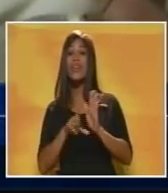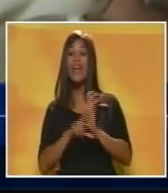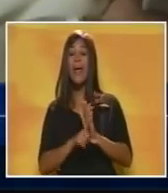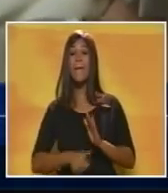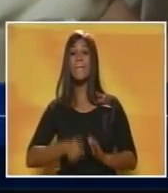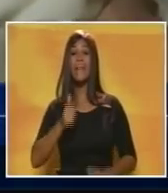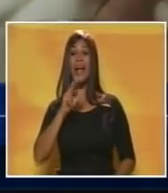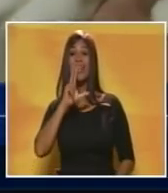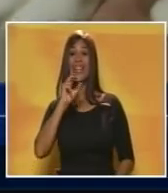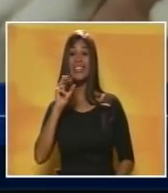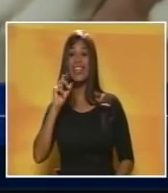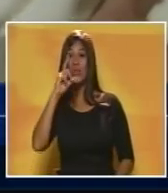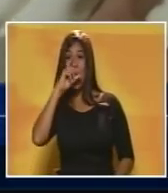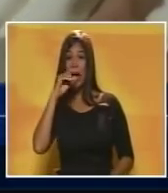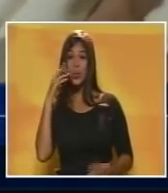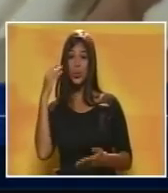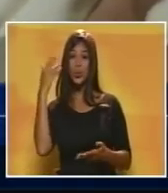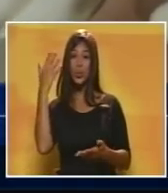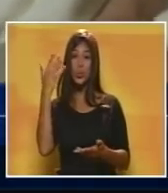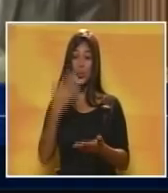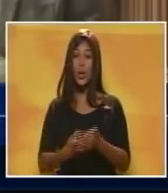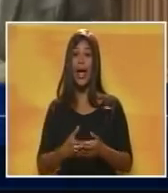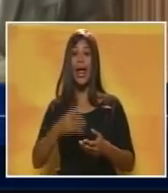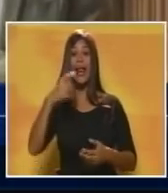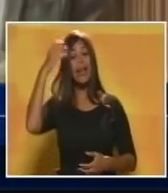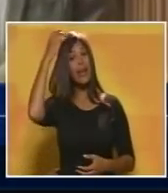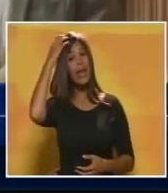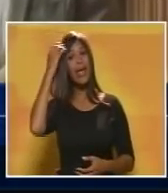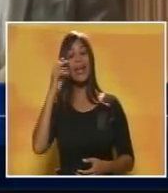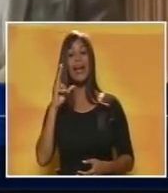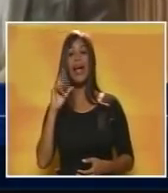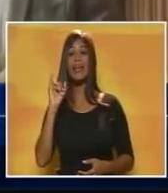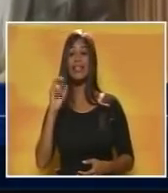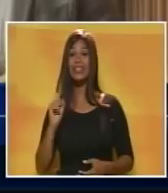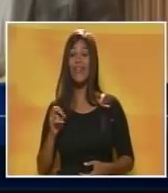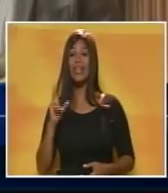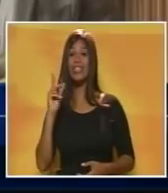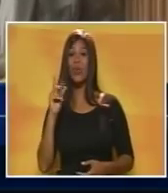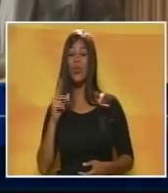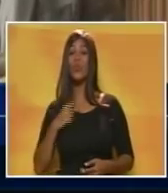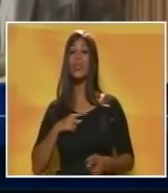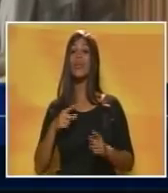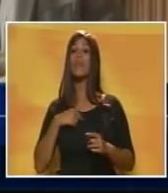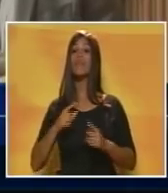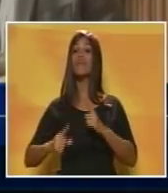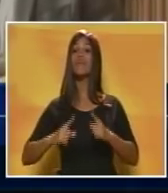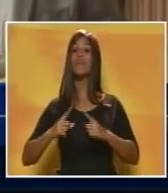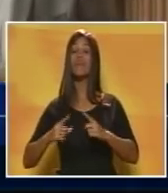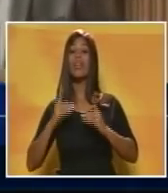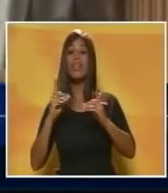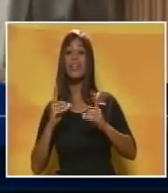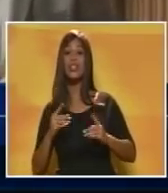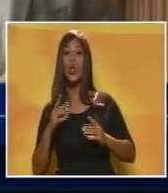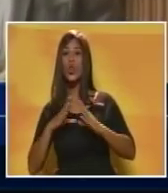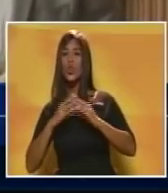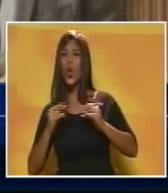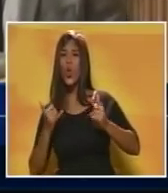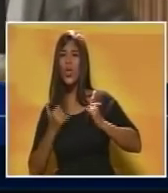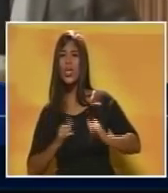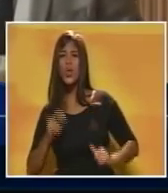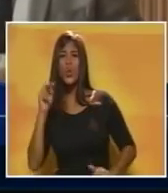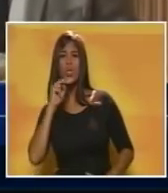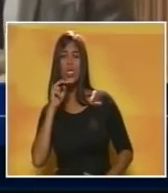de 300 años en donde la reina Isabel II es la tutora legal de todos sus hijos y